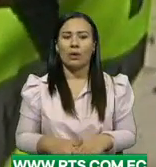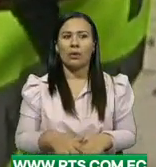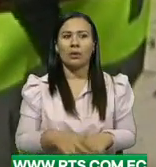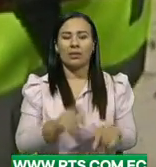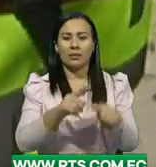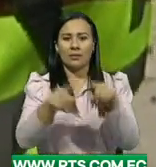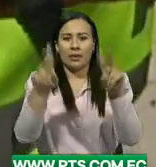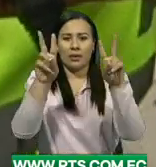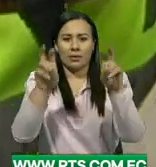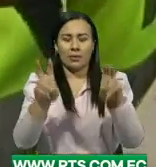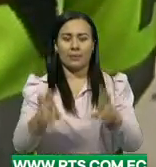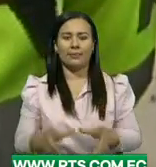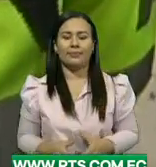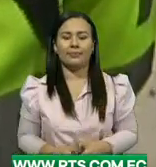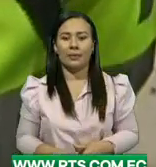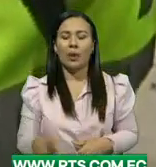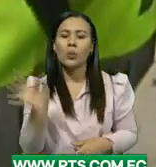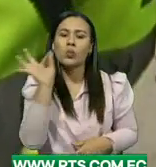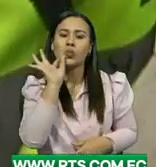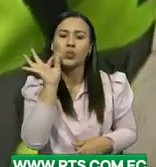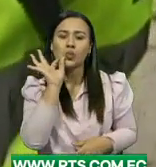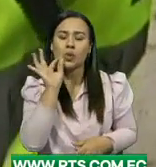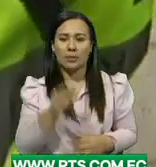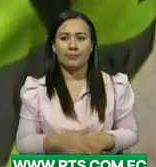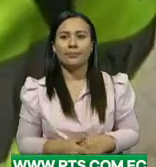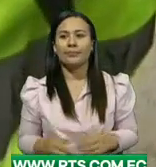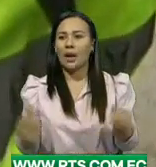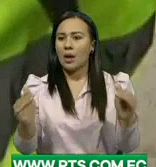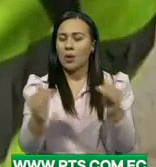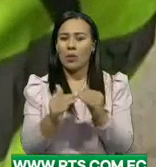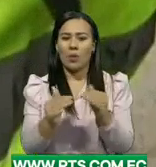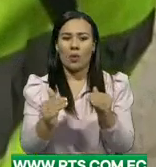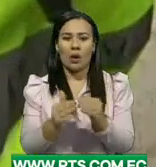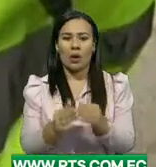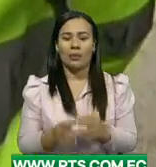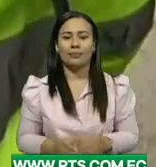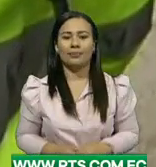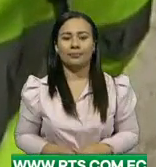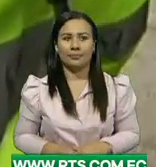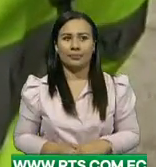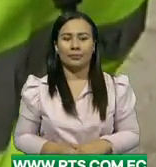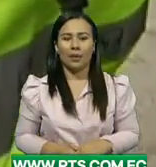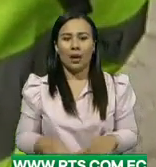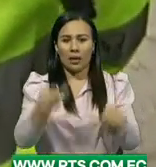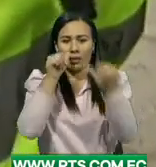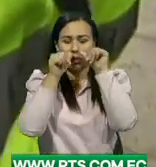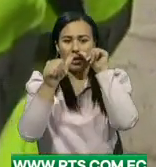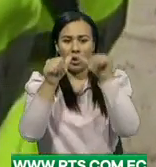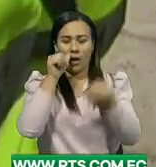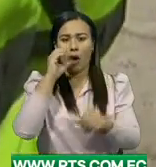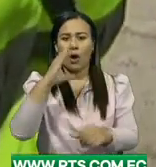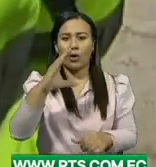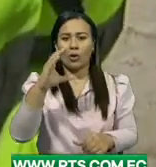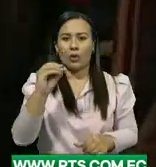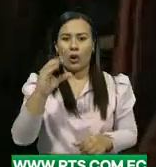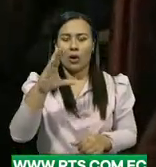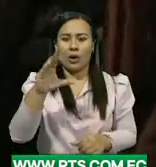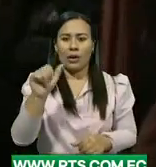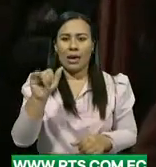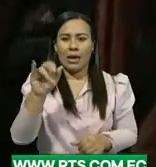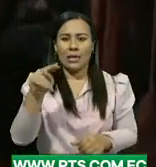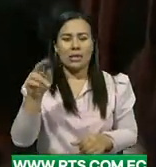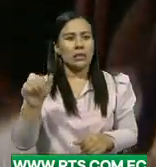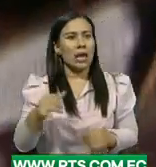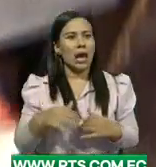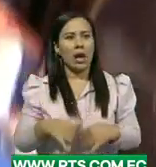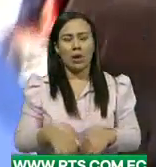kilo de marihuana, de igual forma lo que es de cocaína y heroína en varias dosis. Y que